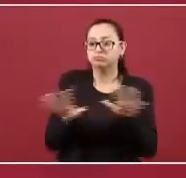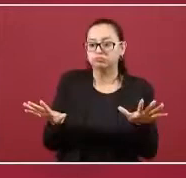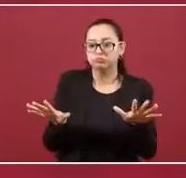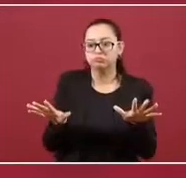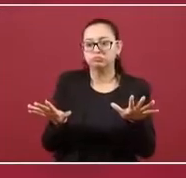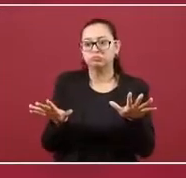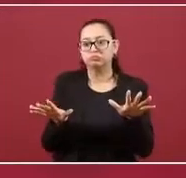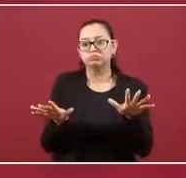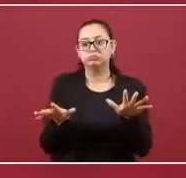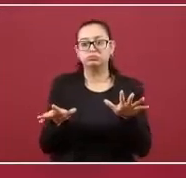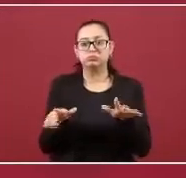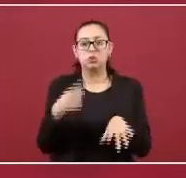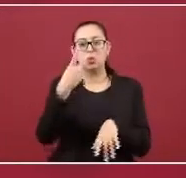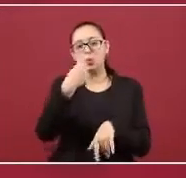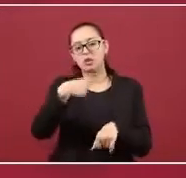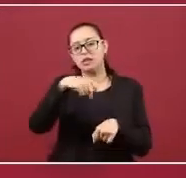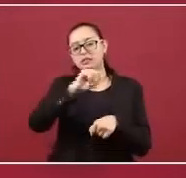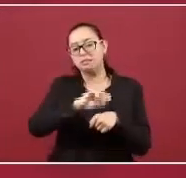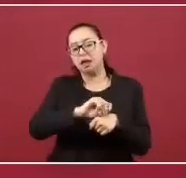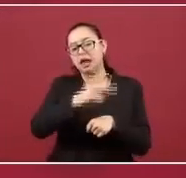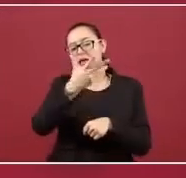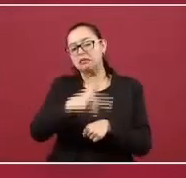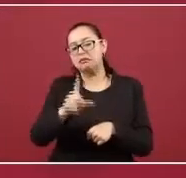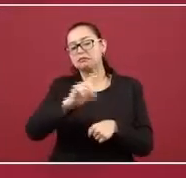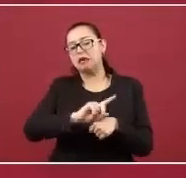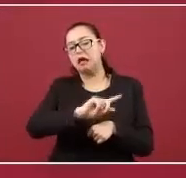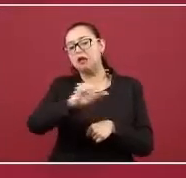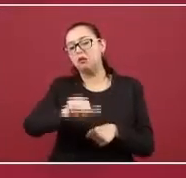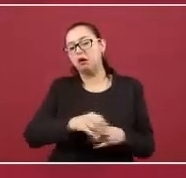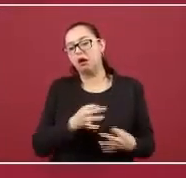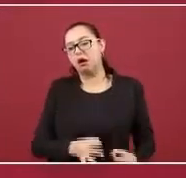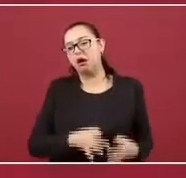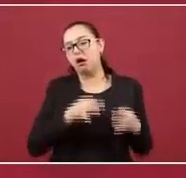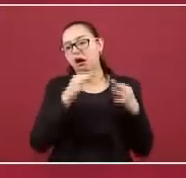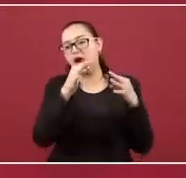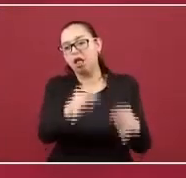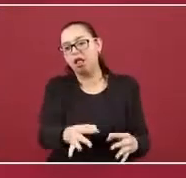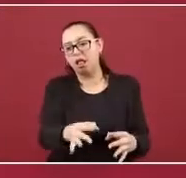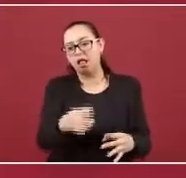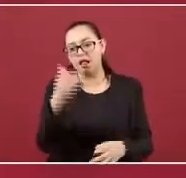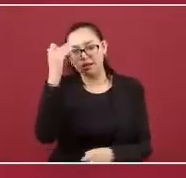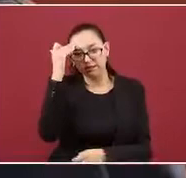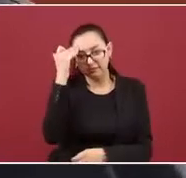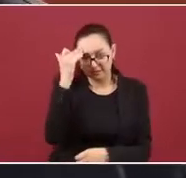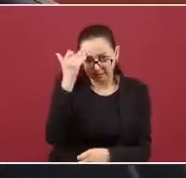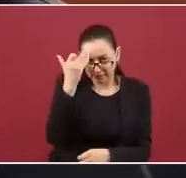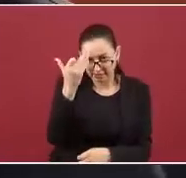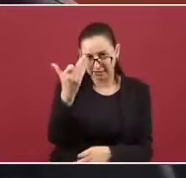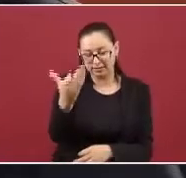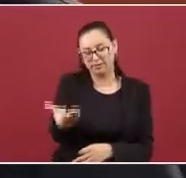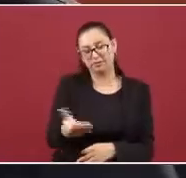semana, 10 días, 15 días después de que habían